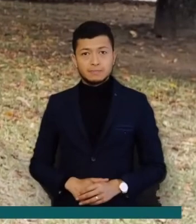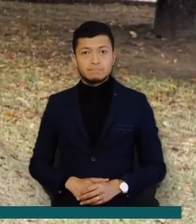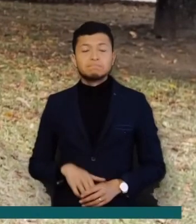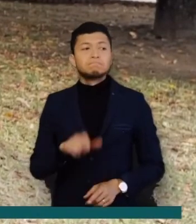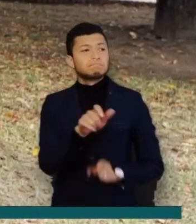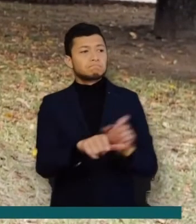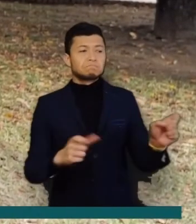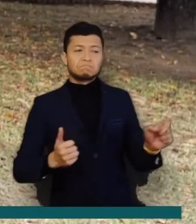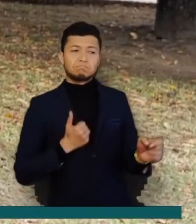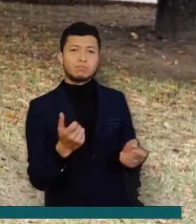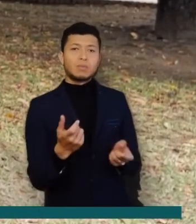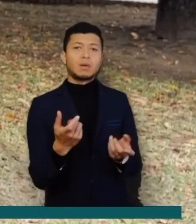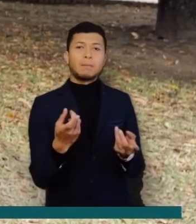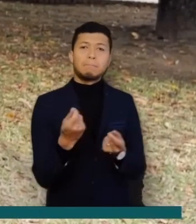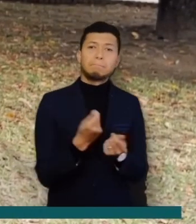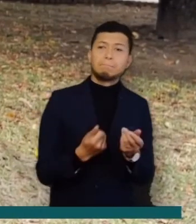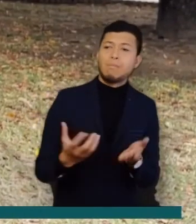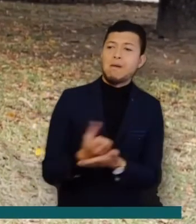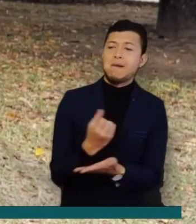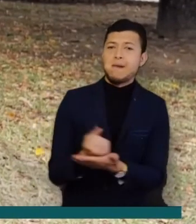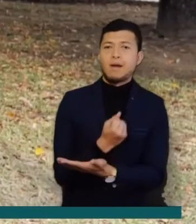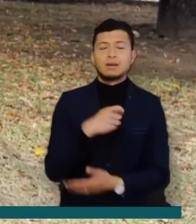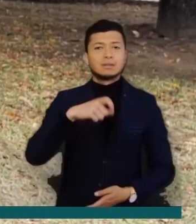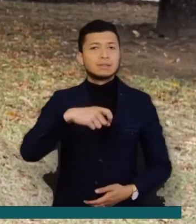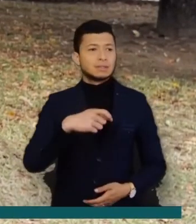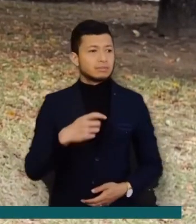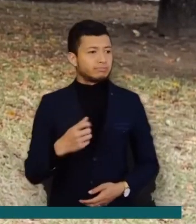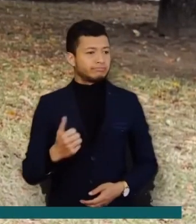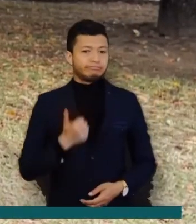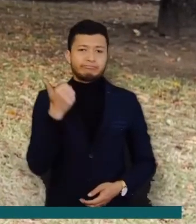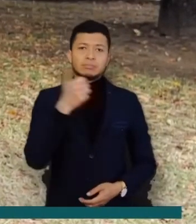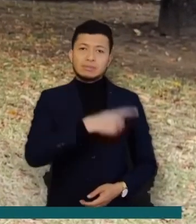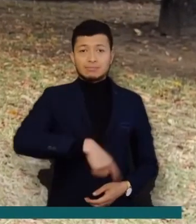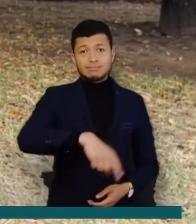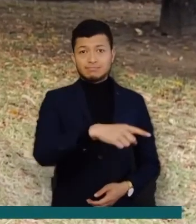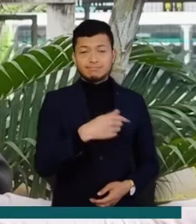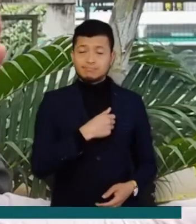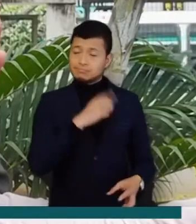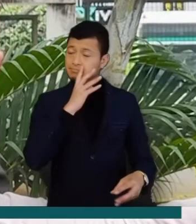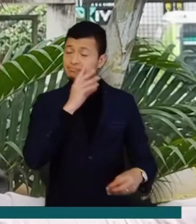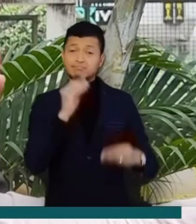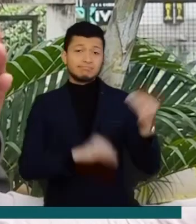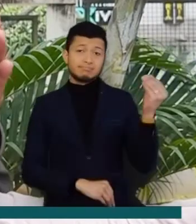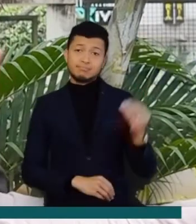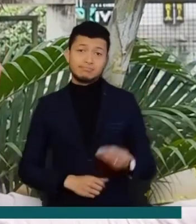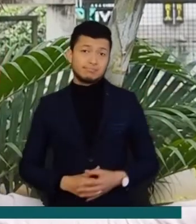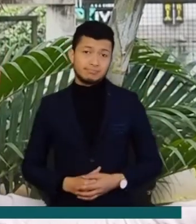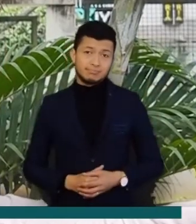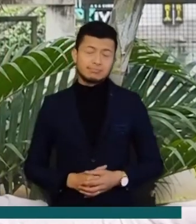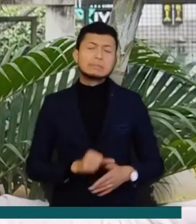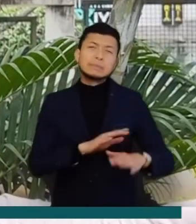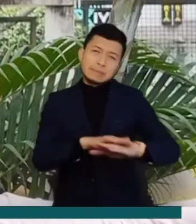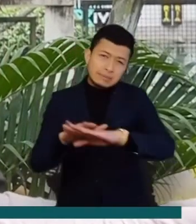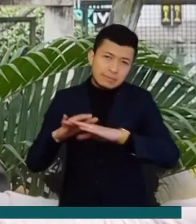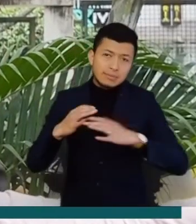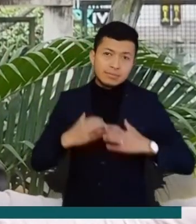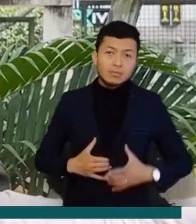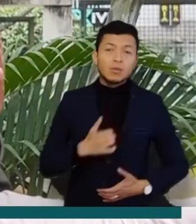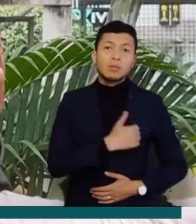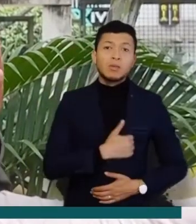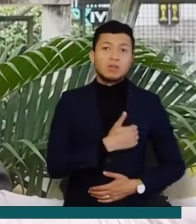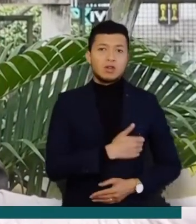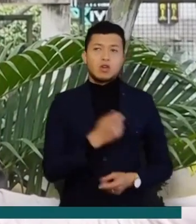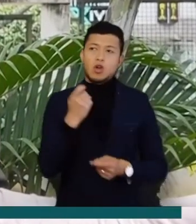su economía también y sacar provecho de beneficios ustedes no estoy de acuerdo ciudadano por favor no compren no